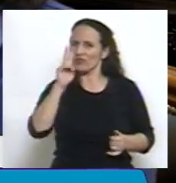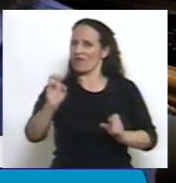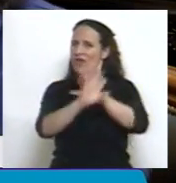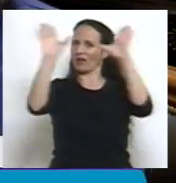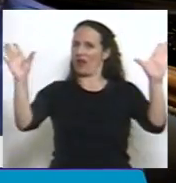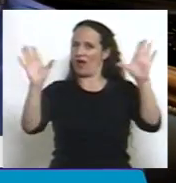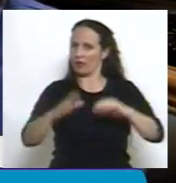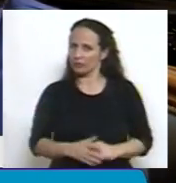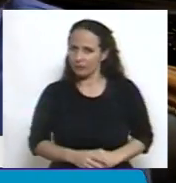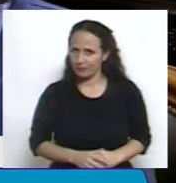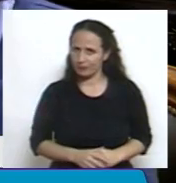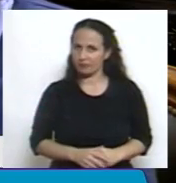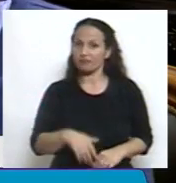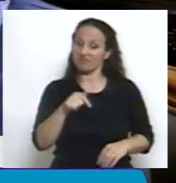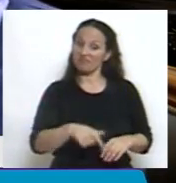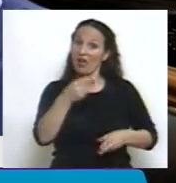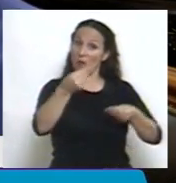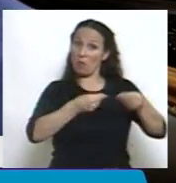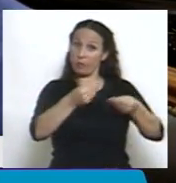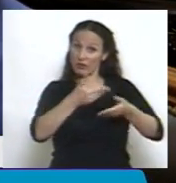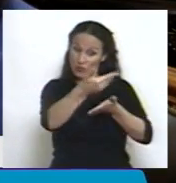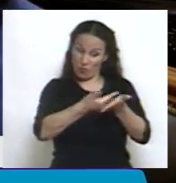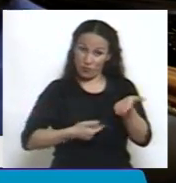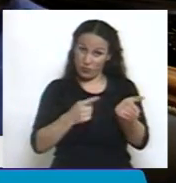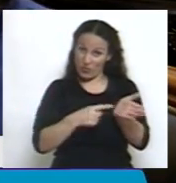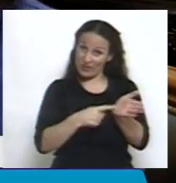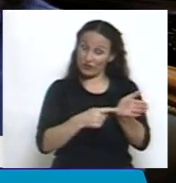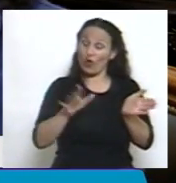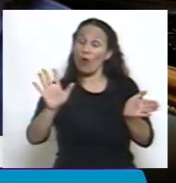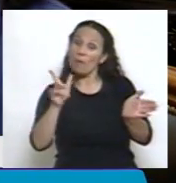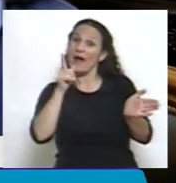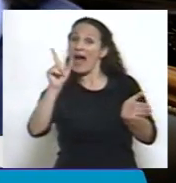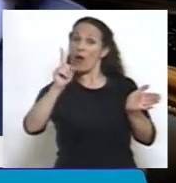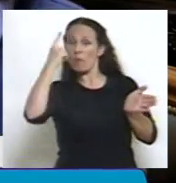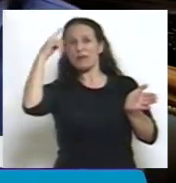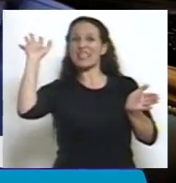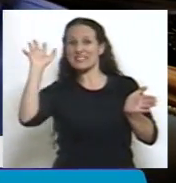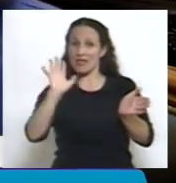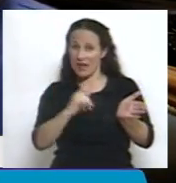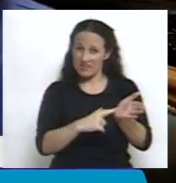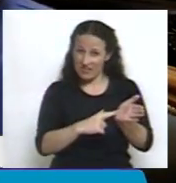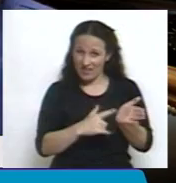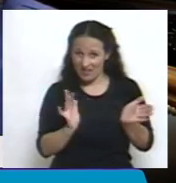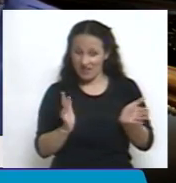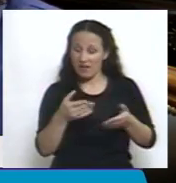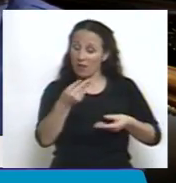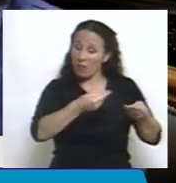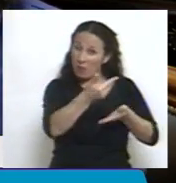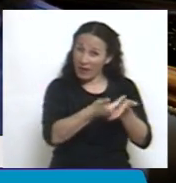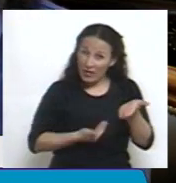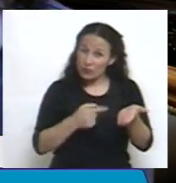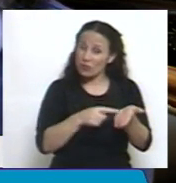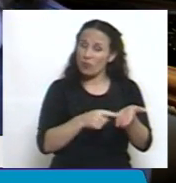que contrariamente a lo que dice este presupuesto, digo porque la verdad es que no es un presupuesto, lo que se deja